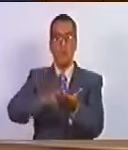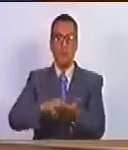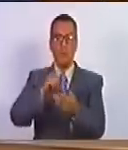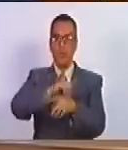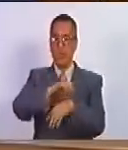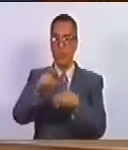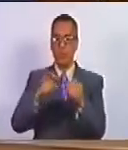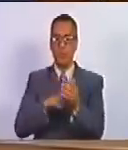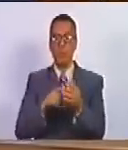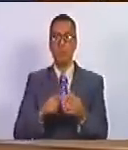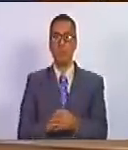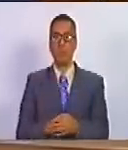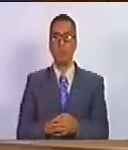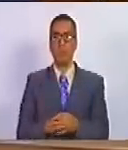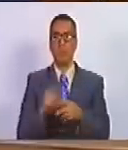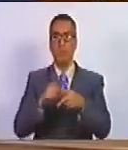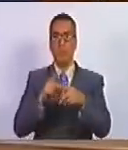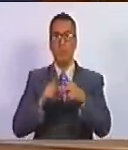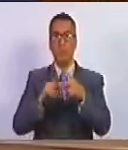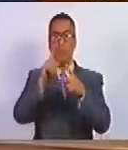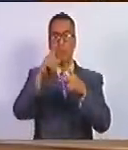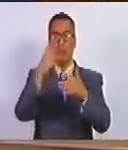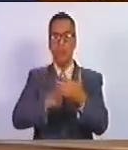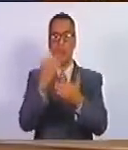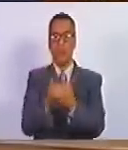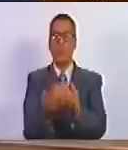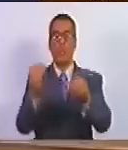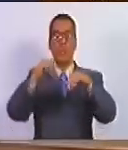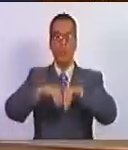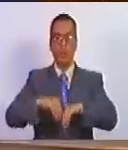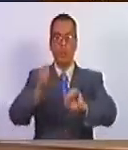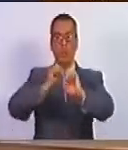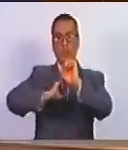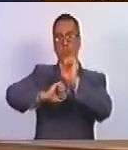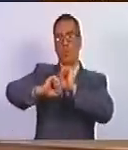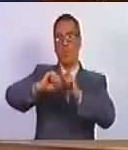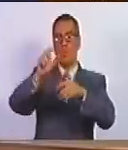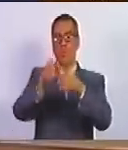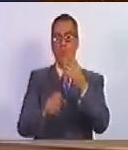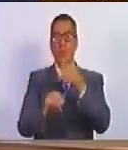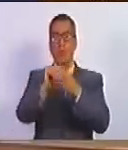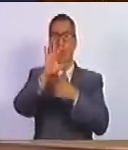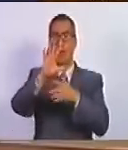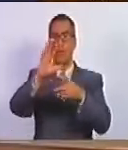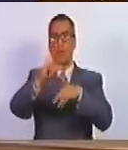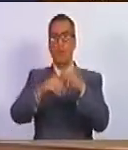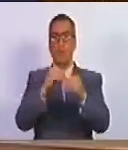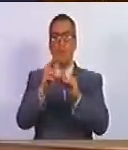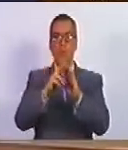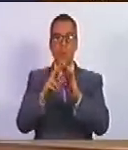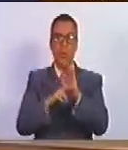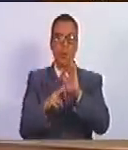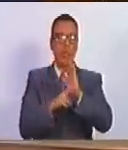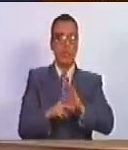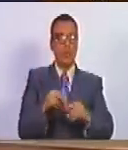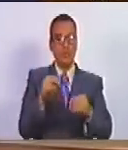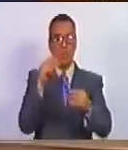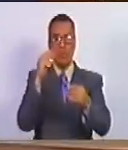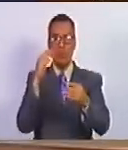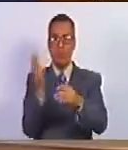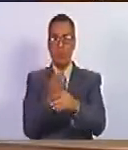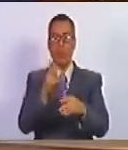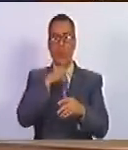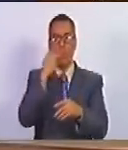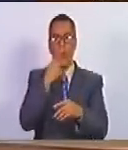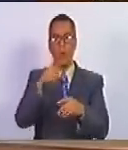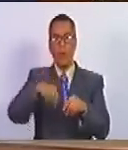por unanimidad. Segundo, proyecto de acuerdo en repudio a la quinta resolución sobre las inhabilitaciones